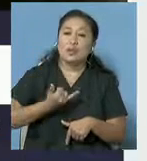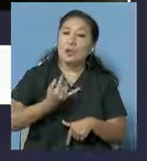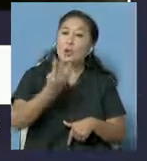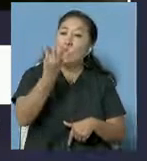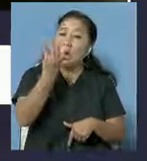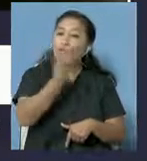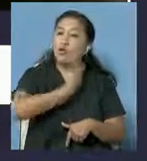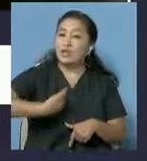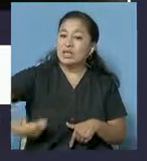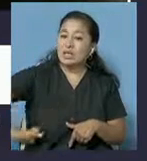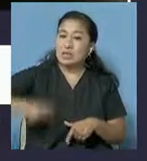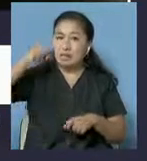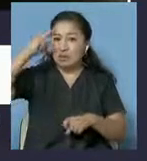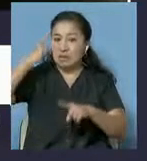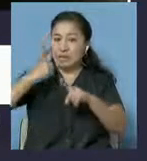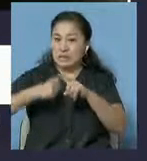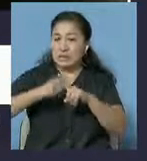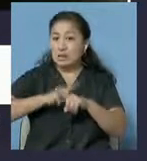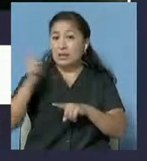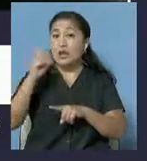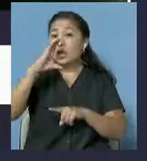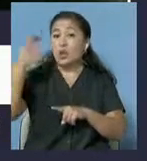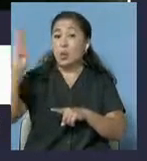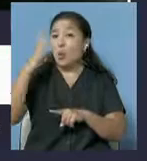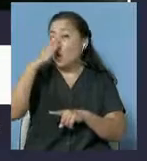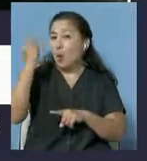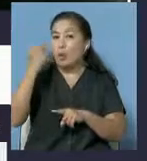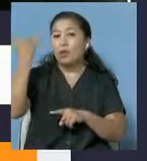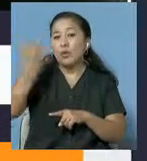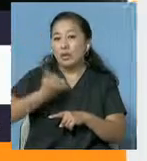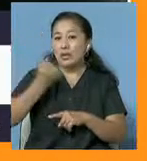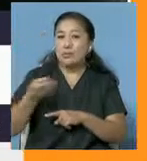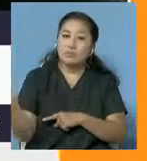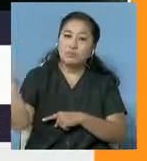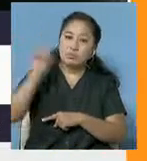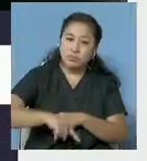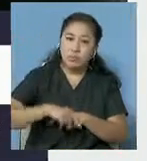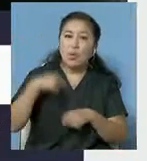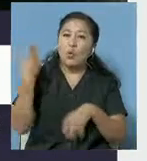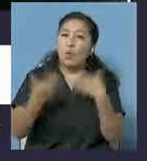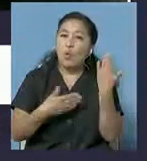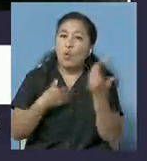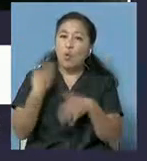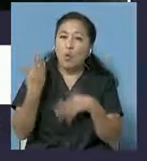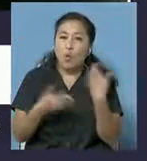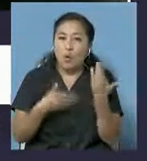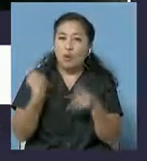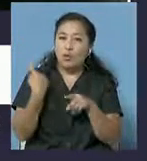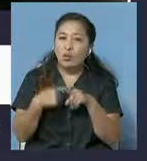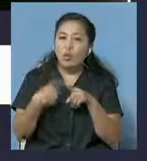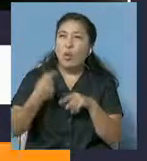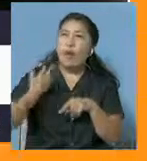cuatro expresidentes de acá de la institución, de tener a los jugadores en esta primera etapa de festejo de la década